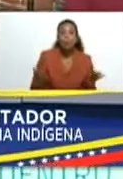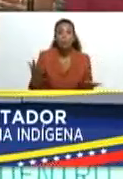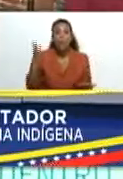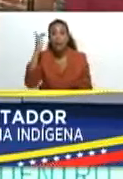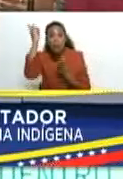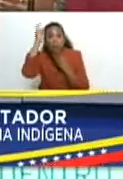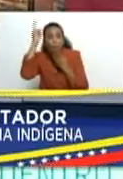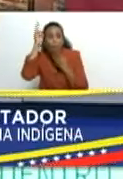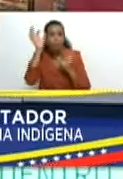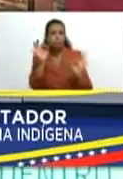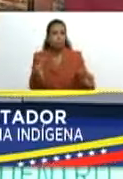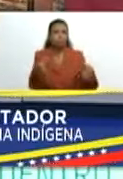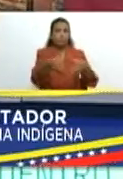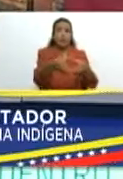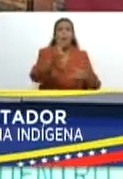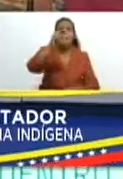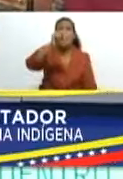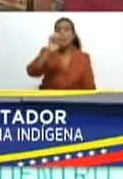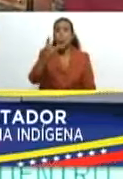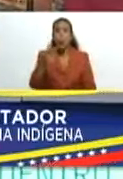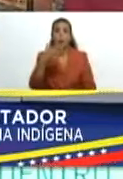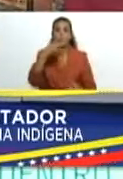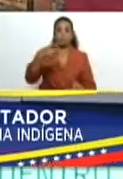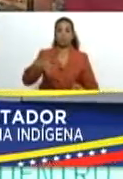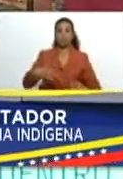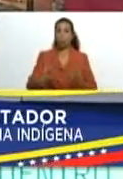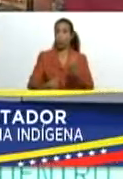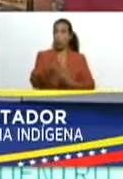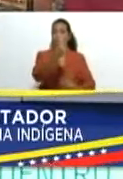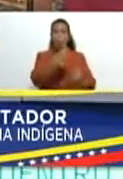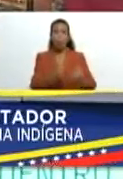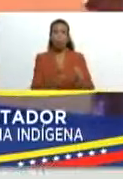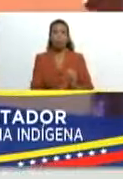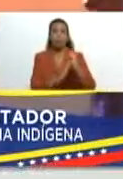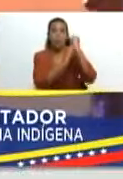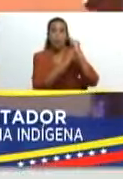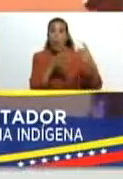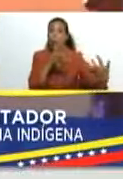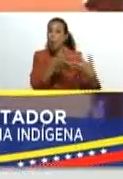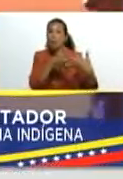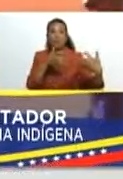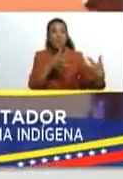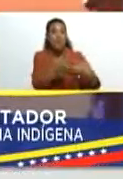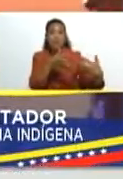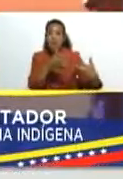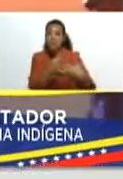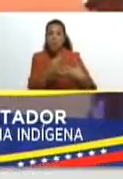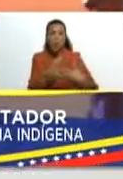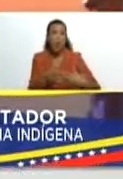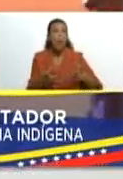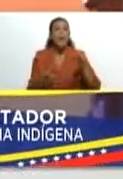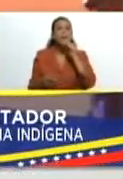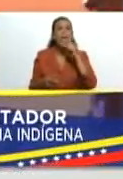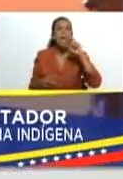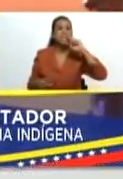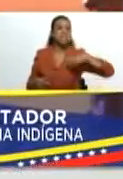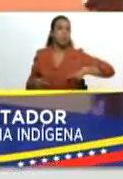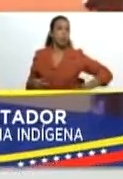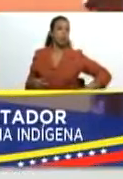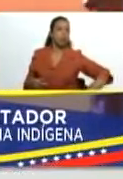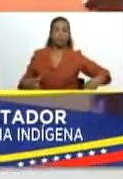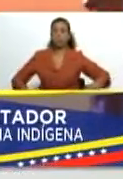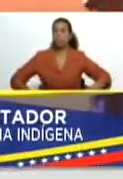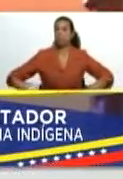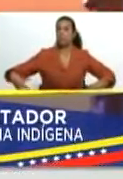sintieron la opresión por los intereses económicos, y fue un conflicto de un siglo o más por los intereses